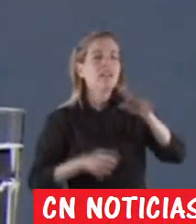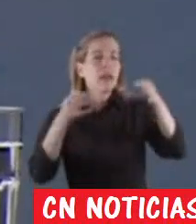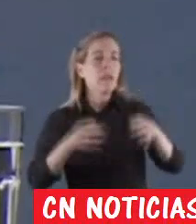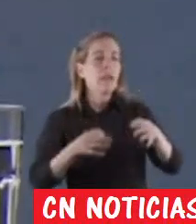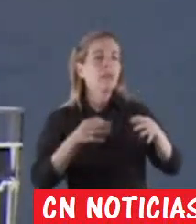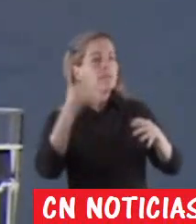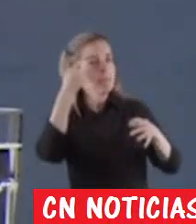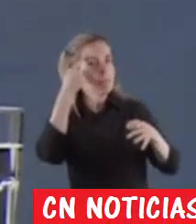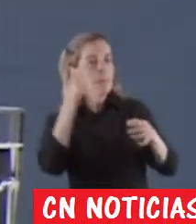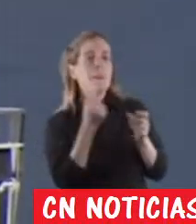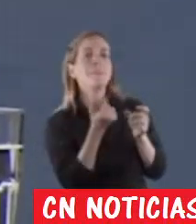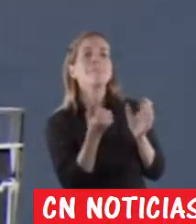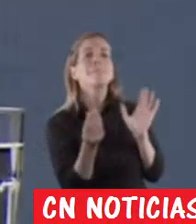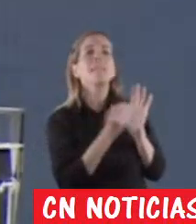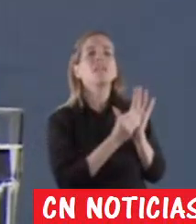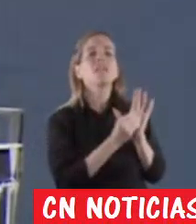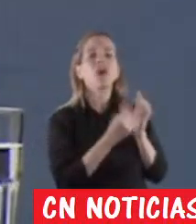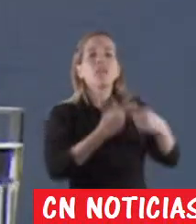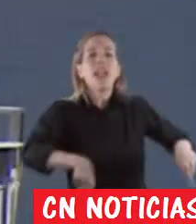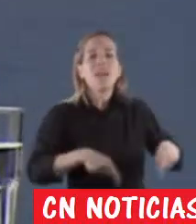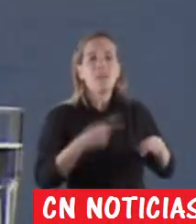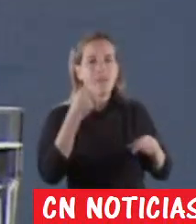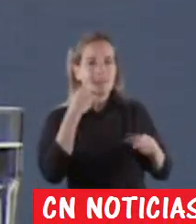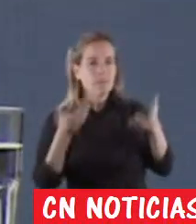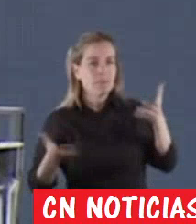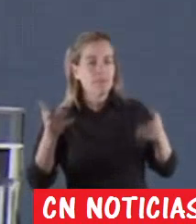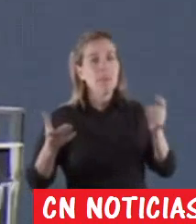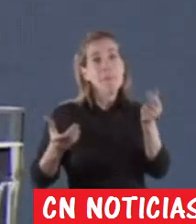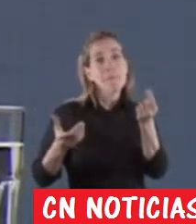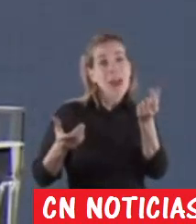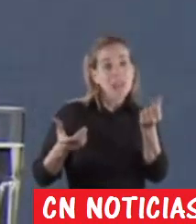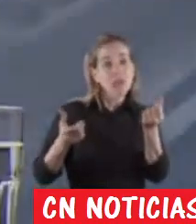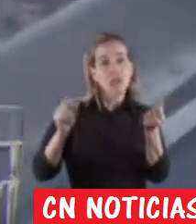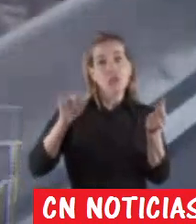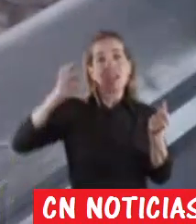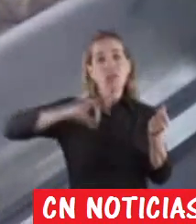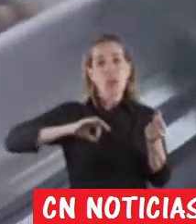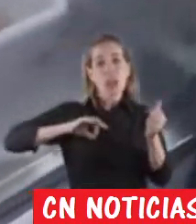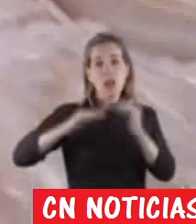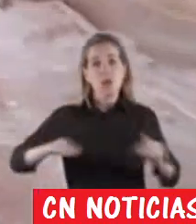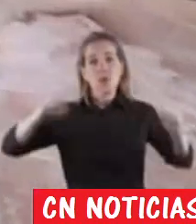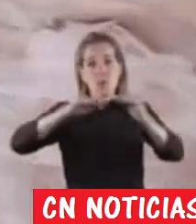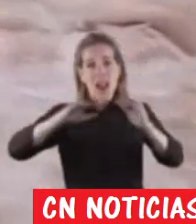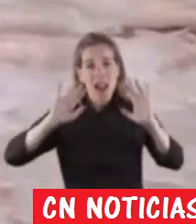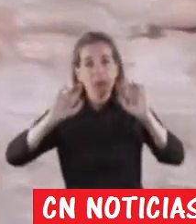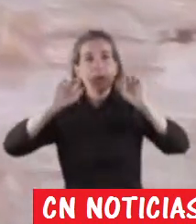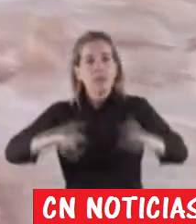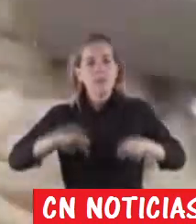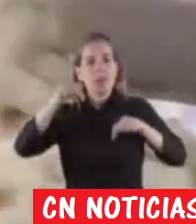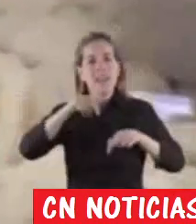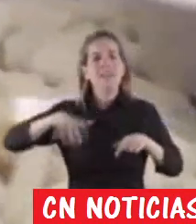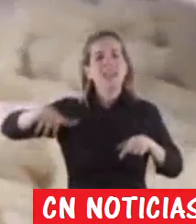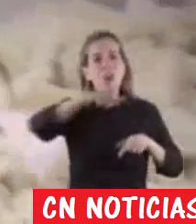y volver a adecuar los precios al ingreso de la gente. Pero también acá, en esta terminal, vamos a